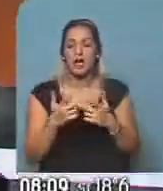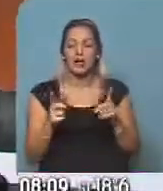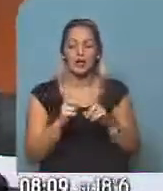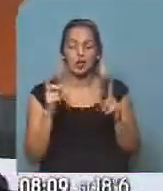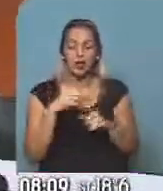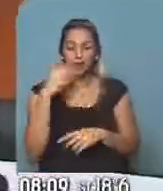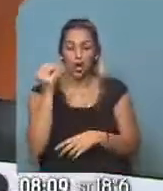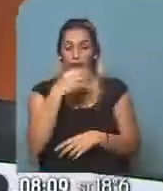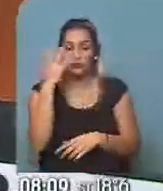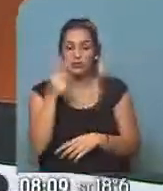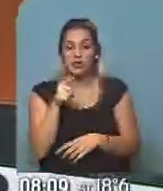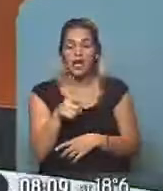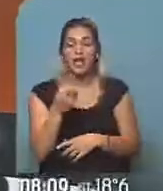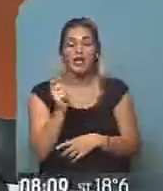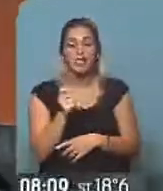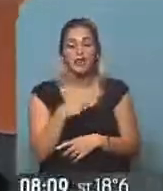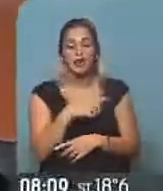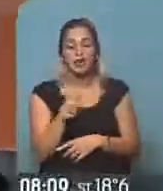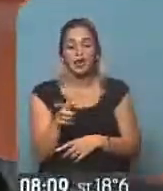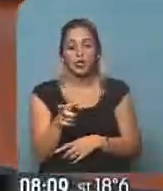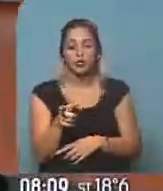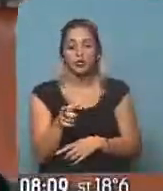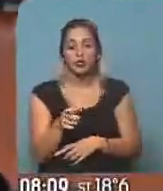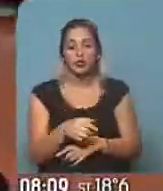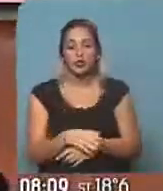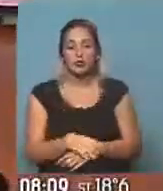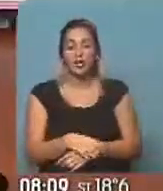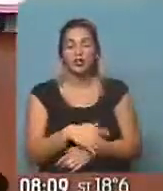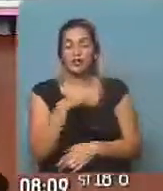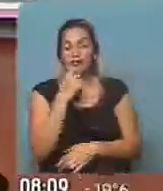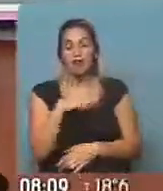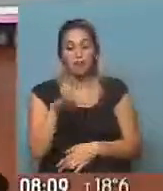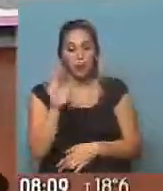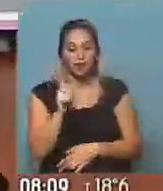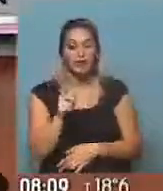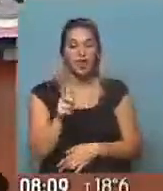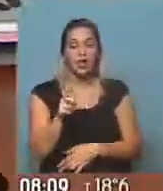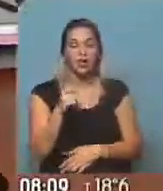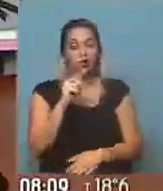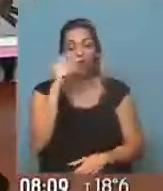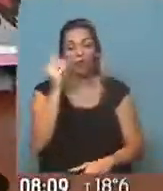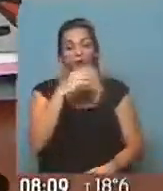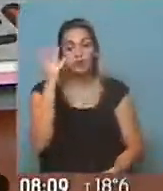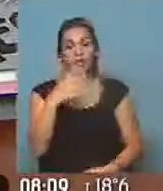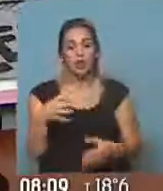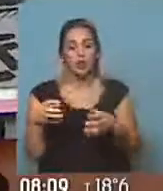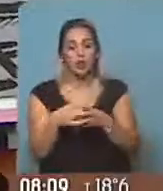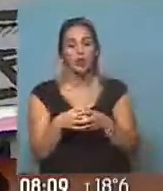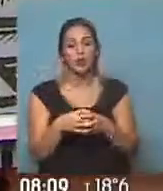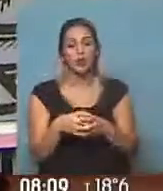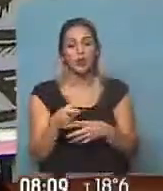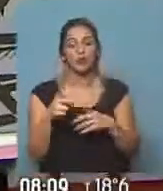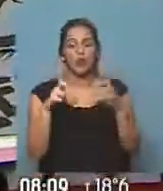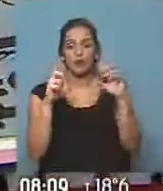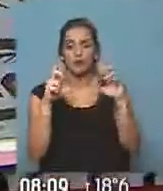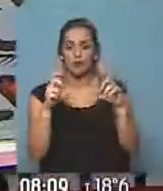esta fuerza, cuya víctima habría sido, en caso de que sea un operativo ilegal, un miembro de la Garganta Poderosa, un